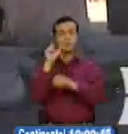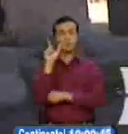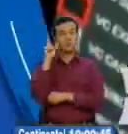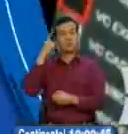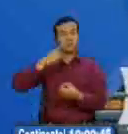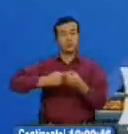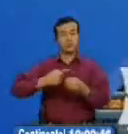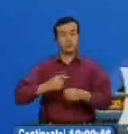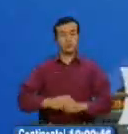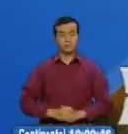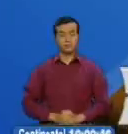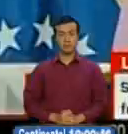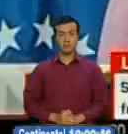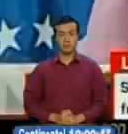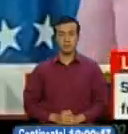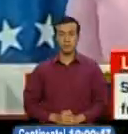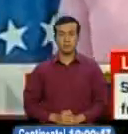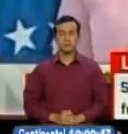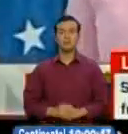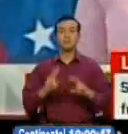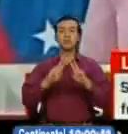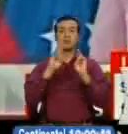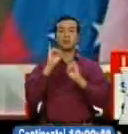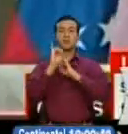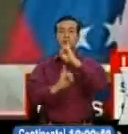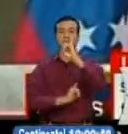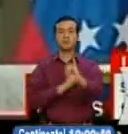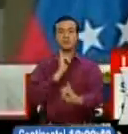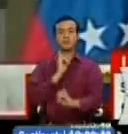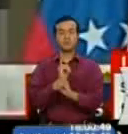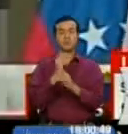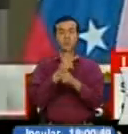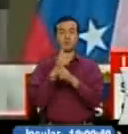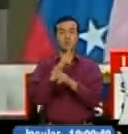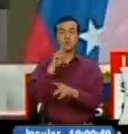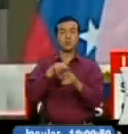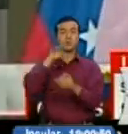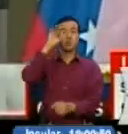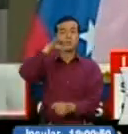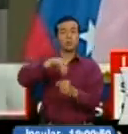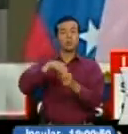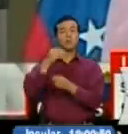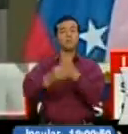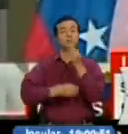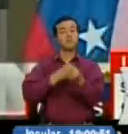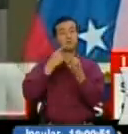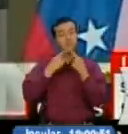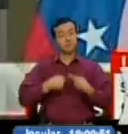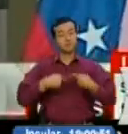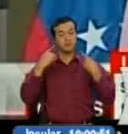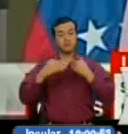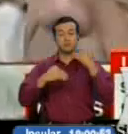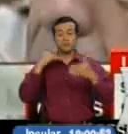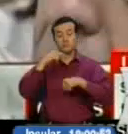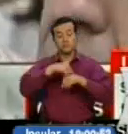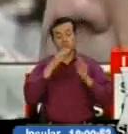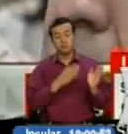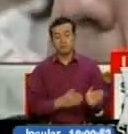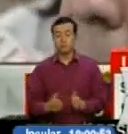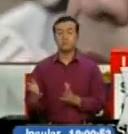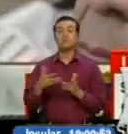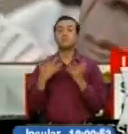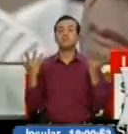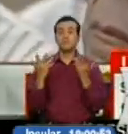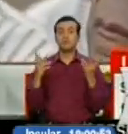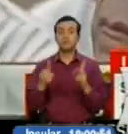Quito. En lo internacional, el Consejo Nacional Electoral dio a conocer los pasos y tiempos a seguir